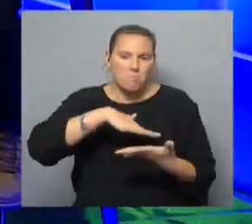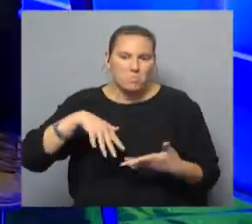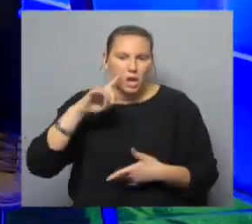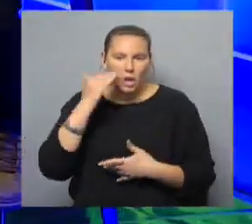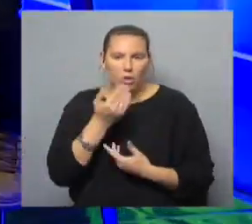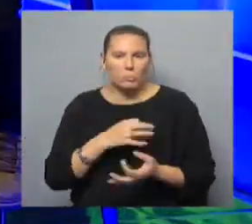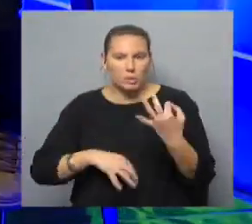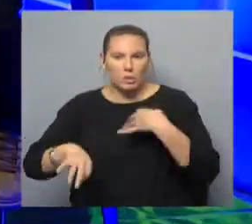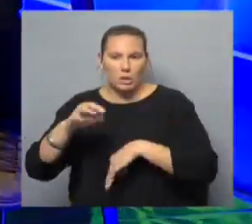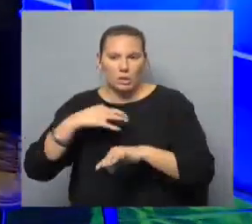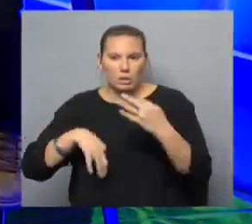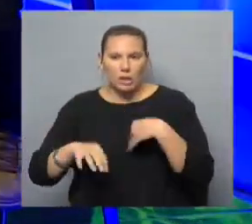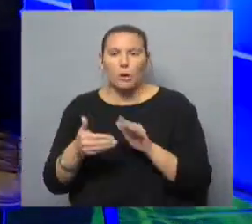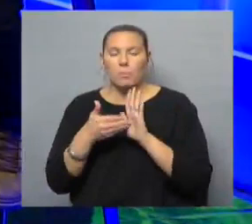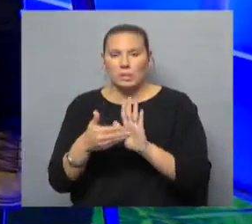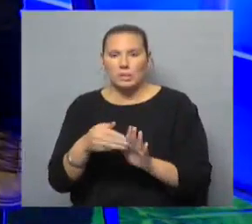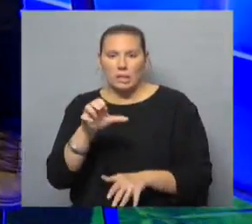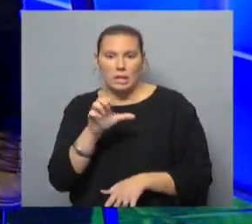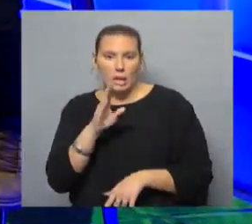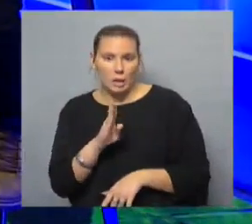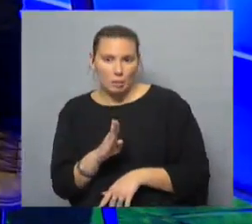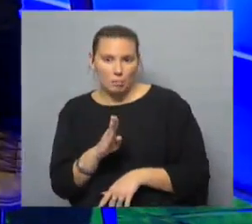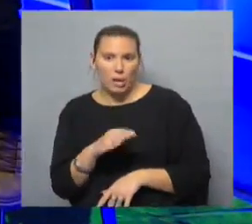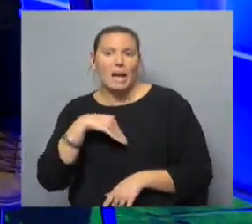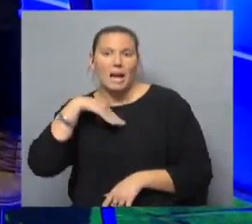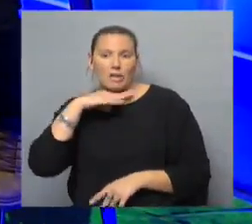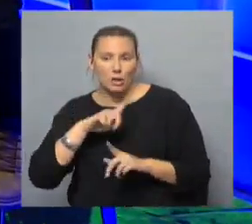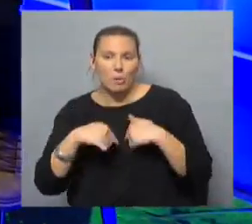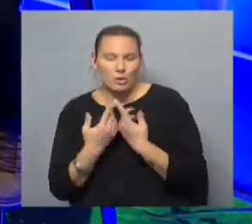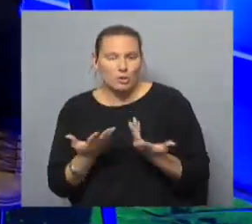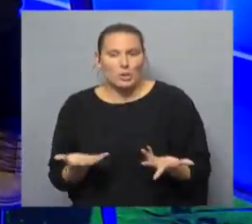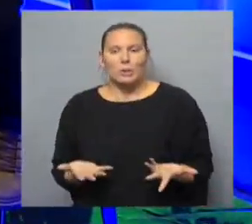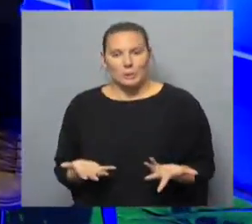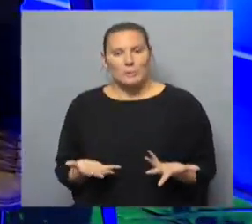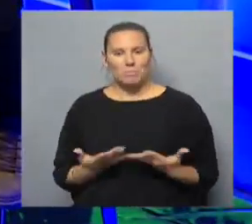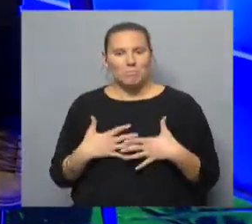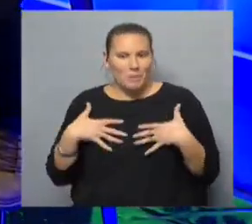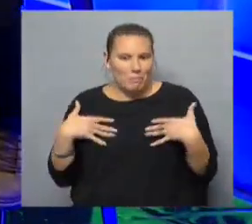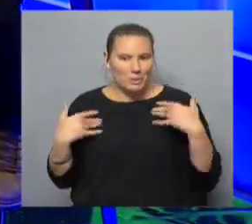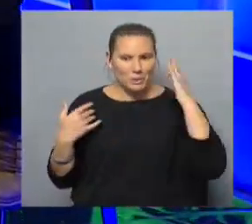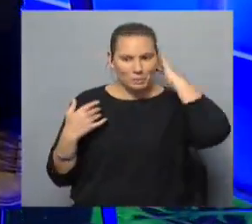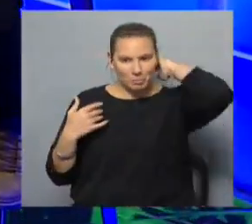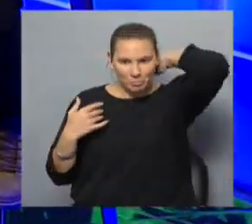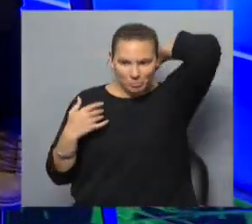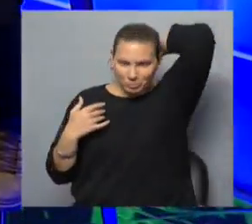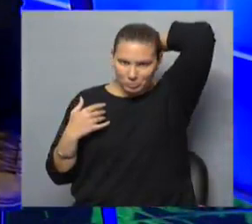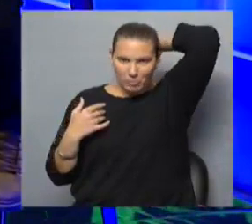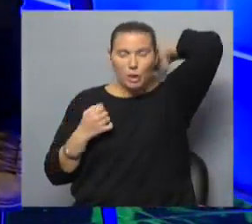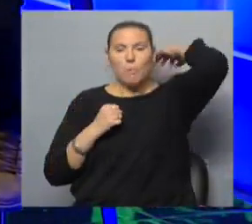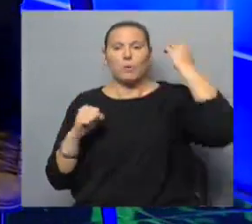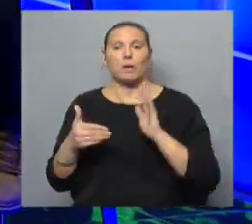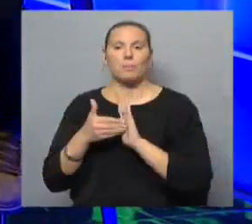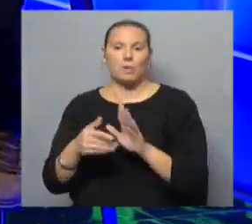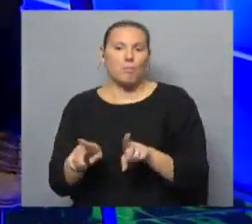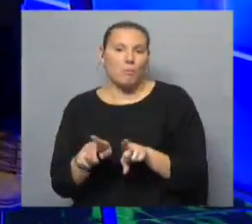el teatro. Presentar el EP aparte en Canelones para nosotros es... Sí, tremendo, tremendo. Claro. Poder representarlo como